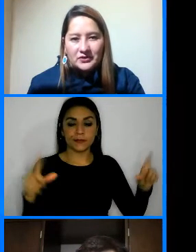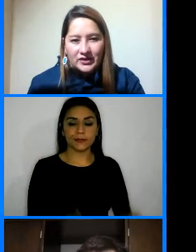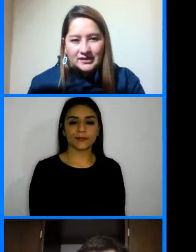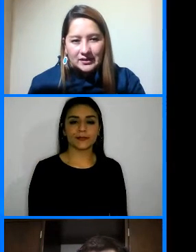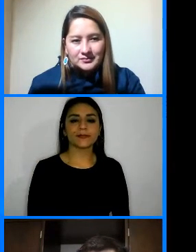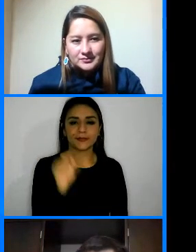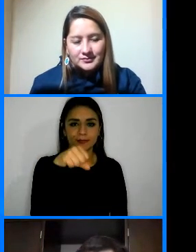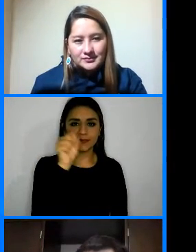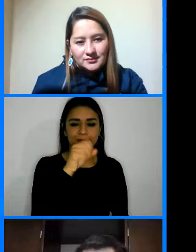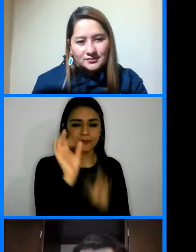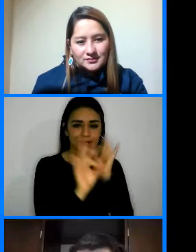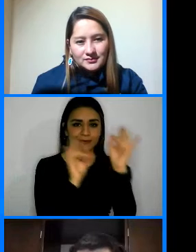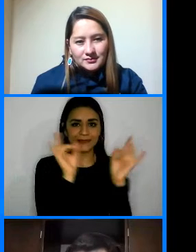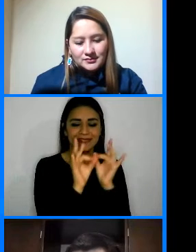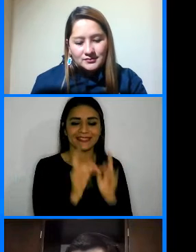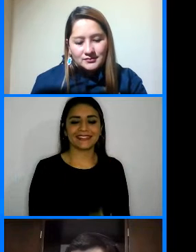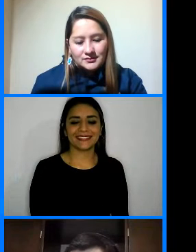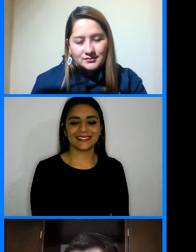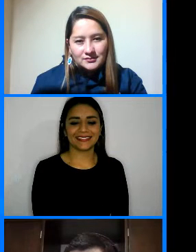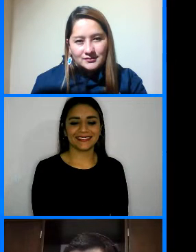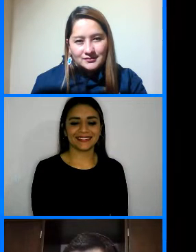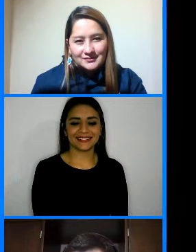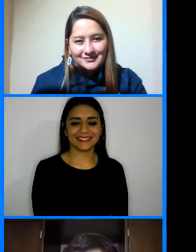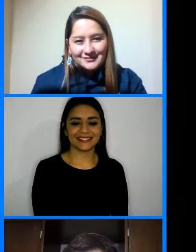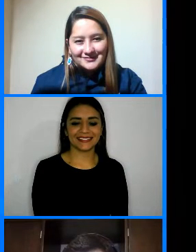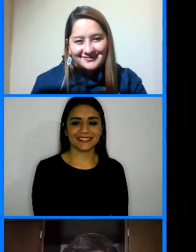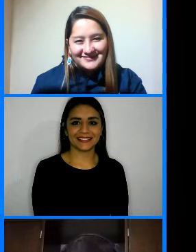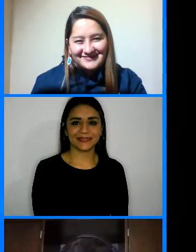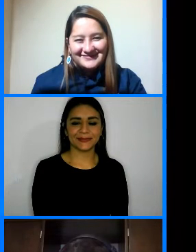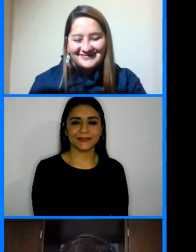señor. Perfecto. Espérate, que es que ahora